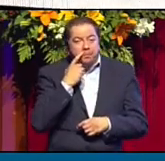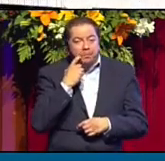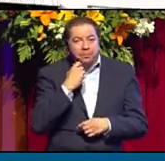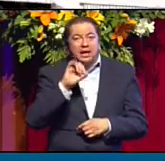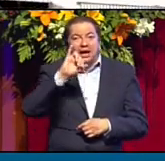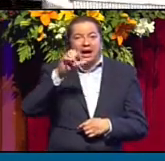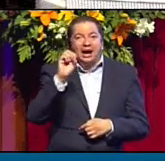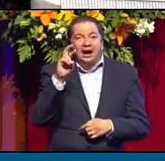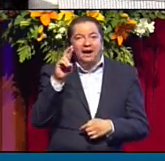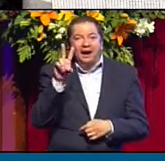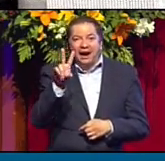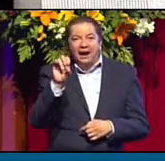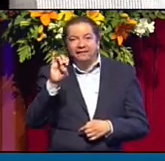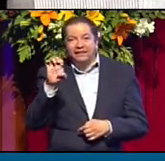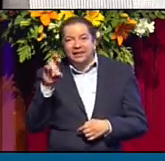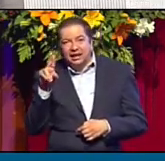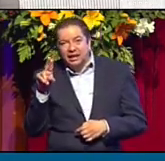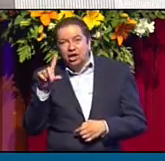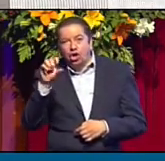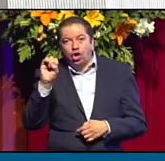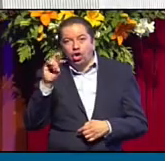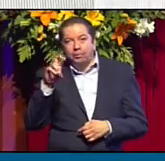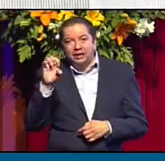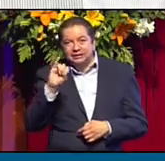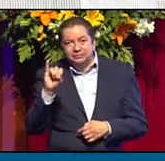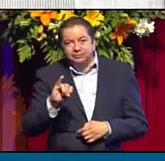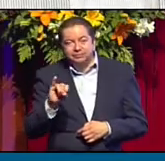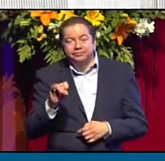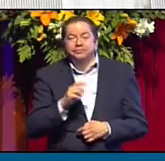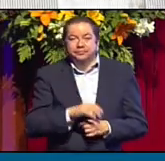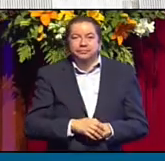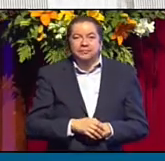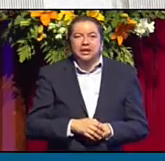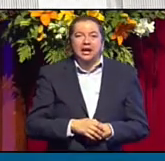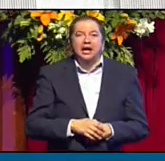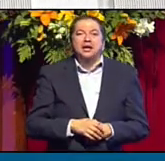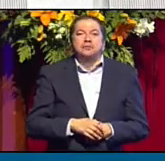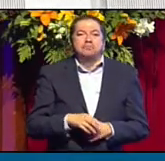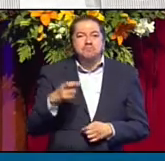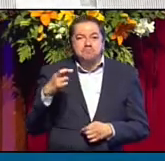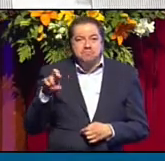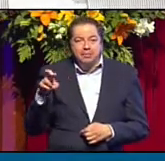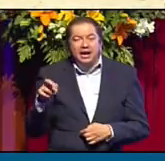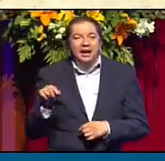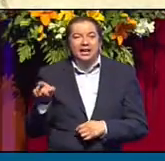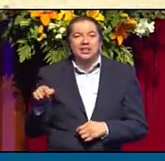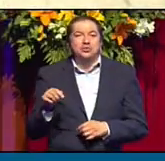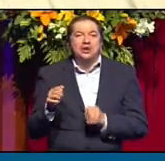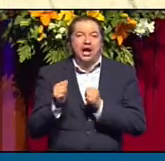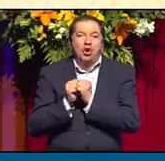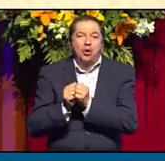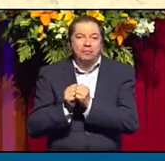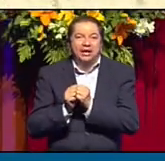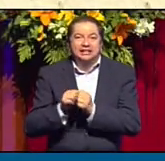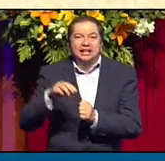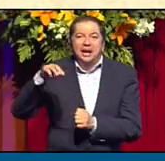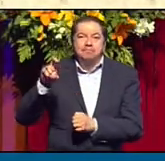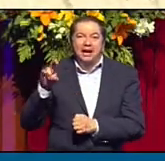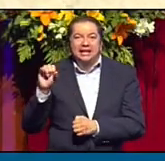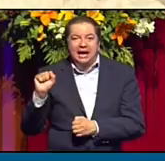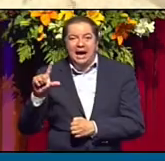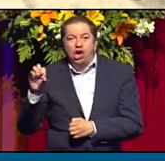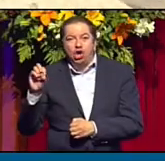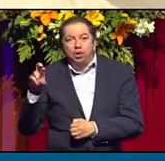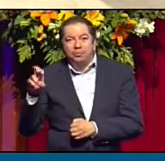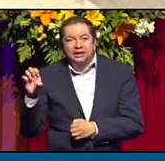Javier López. Javier López. Padre, inclusive, de una compañera nuestra del municipio, de María López. La verdad es